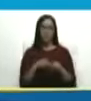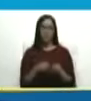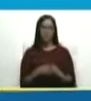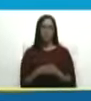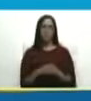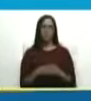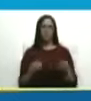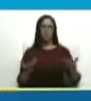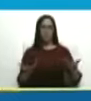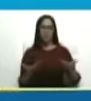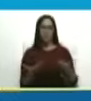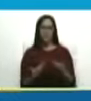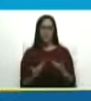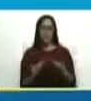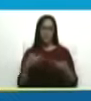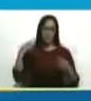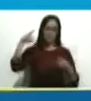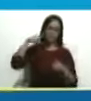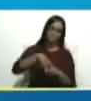los misiles